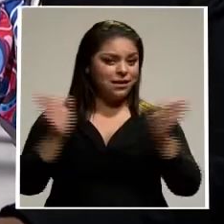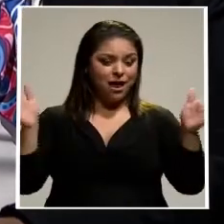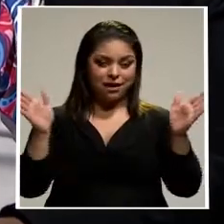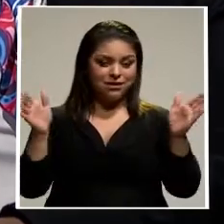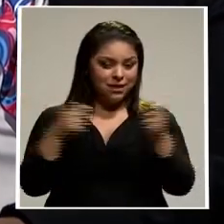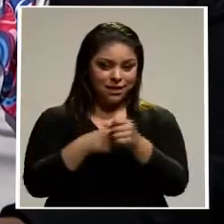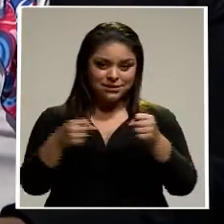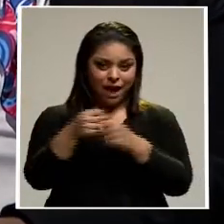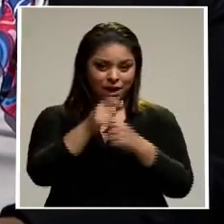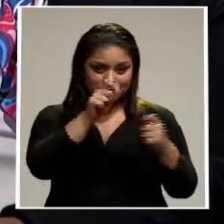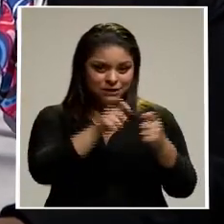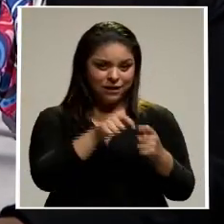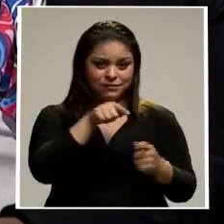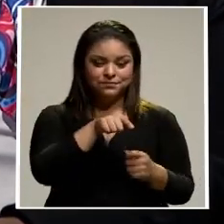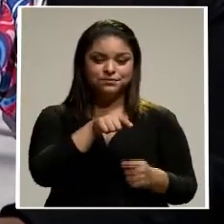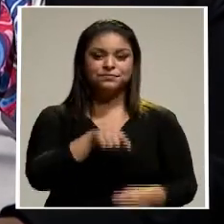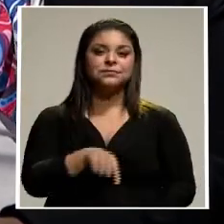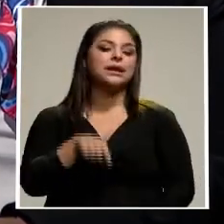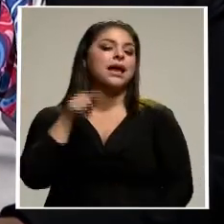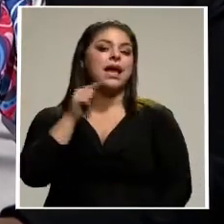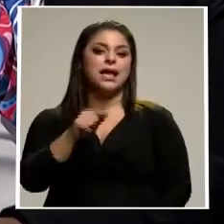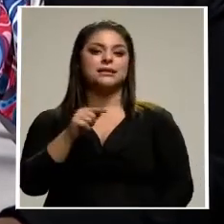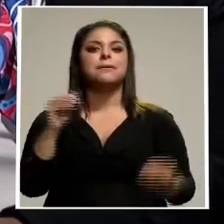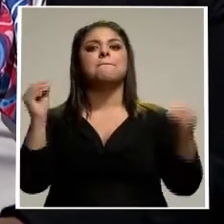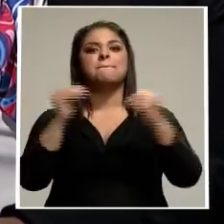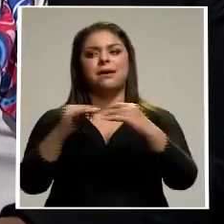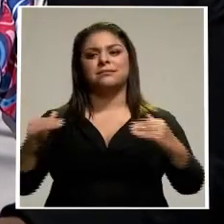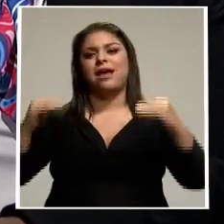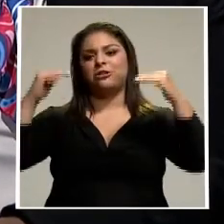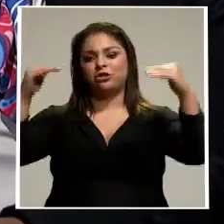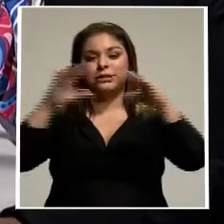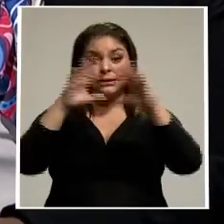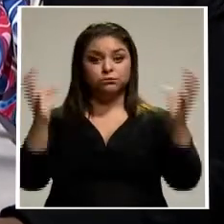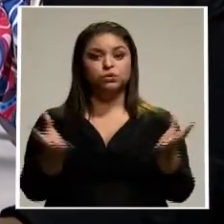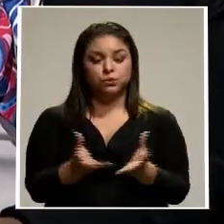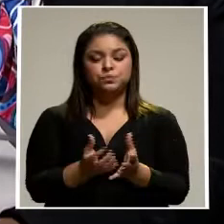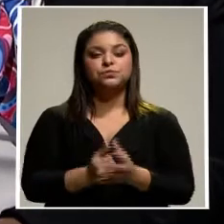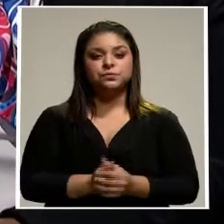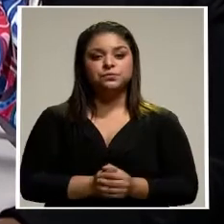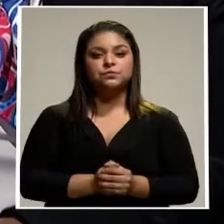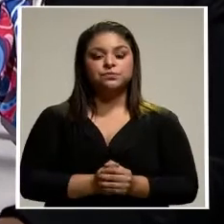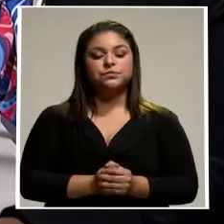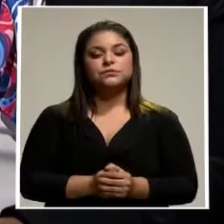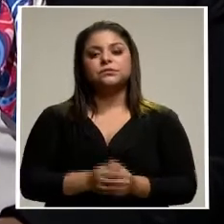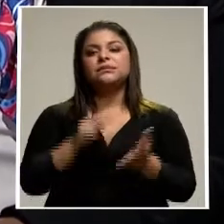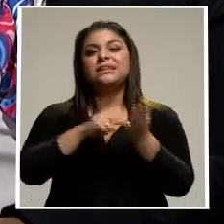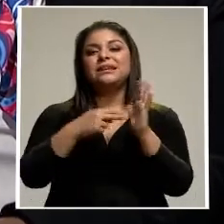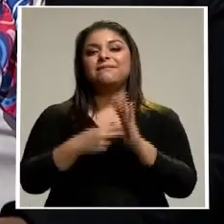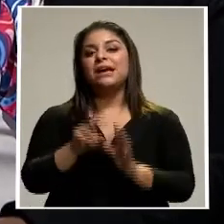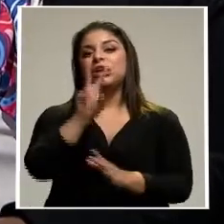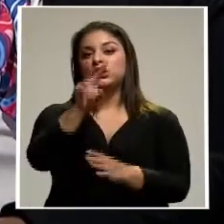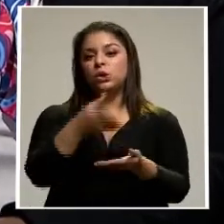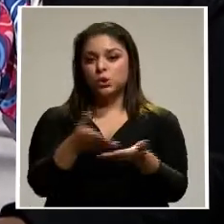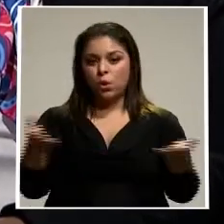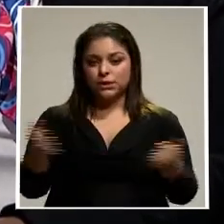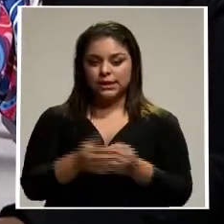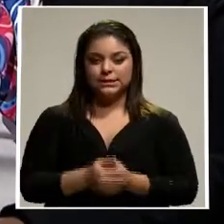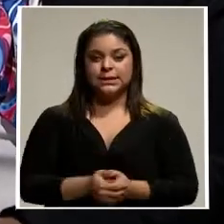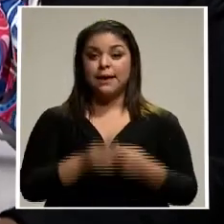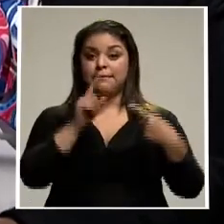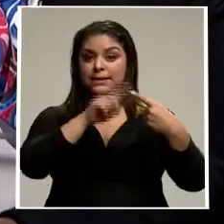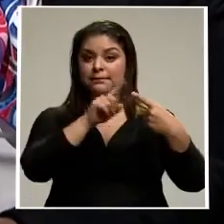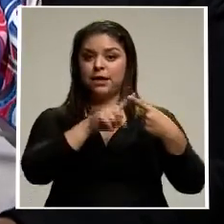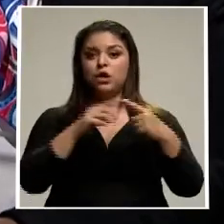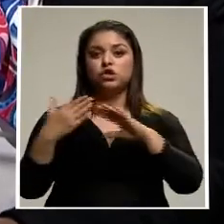particular es per cápita de los más altos del mundo, lo cual quiere decir dos cosas. Uno, que los